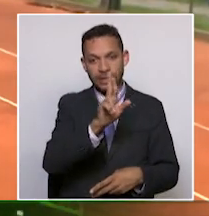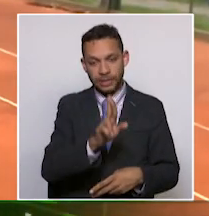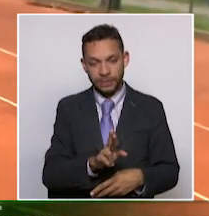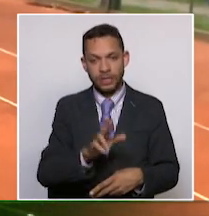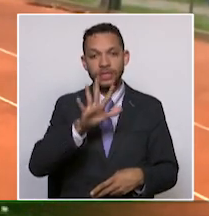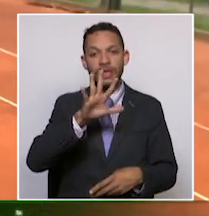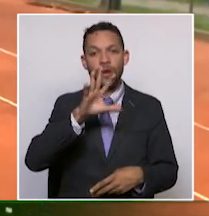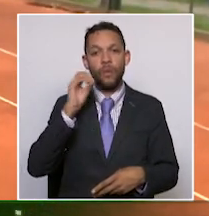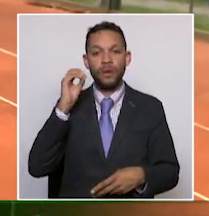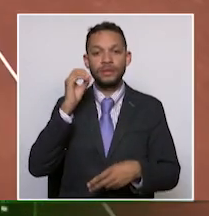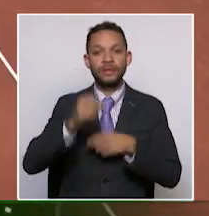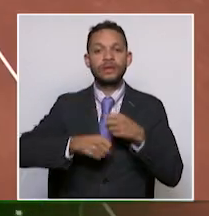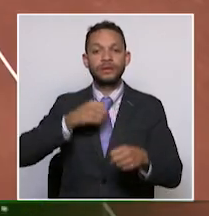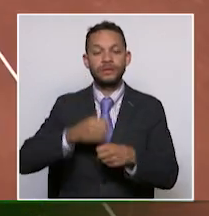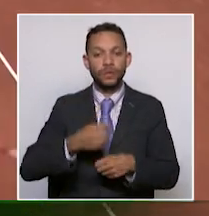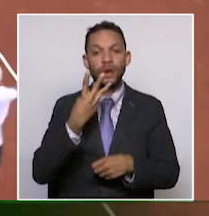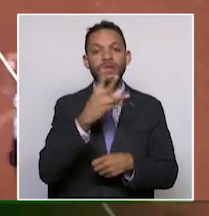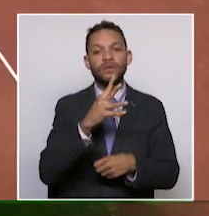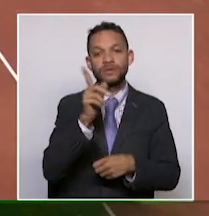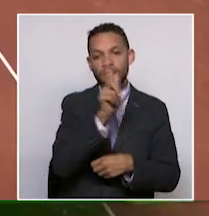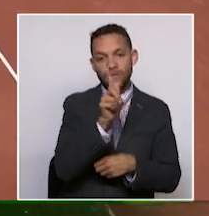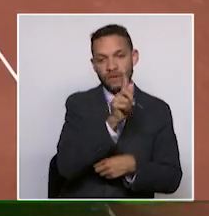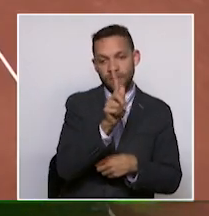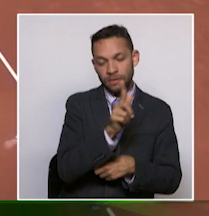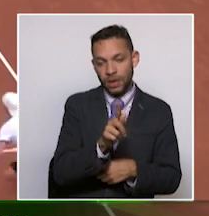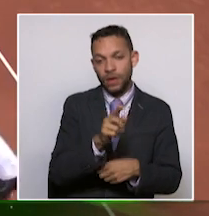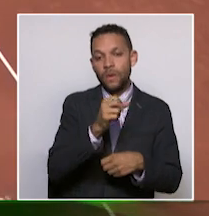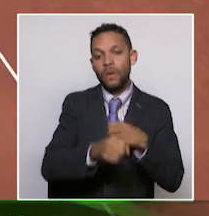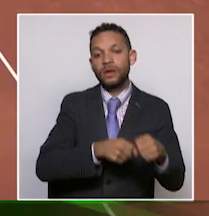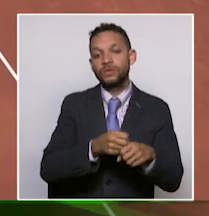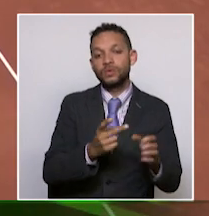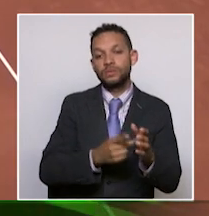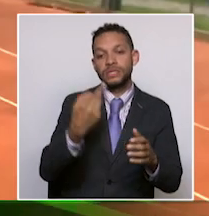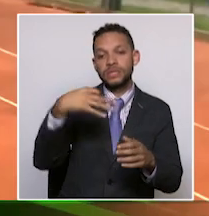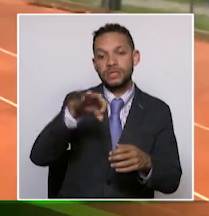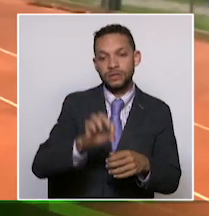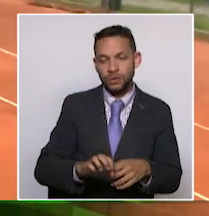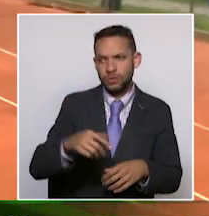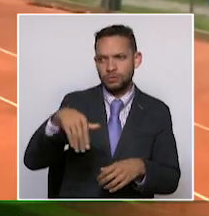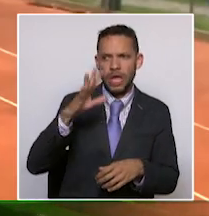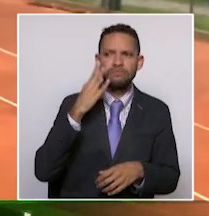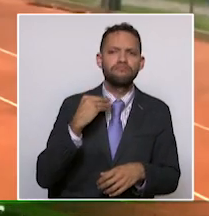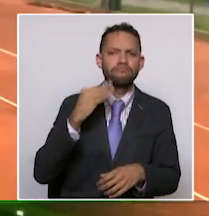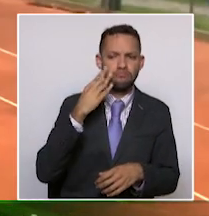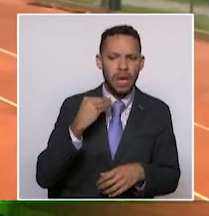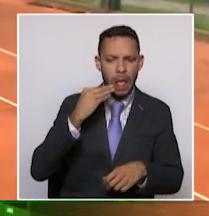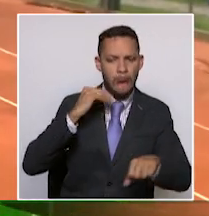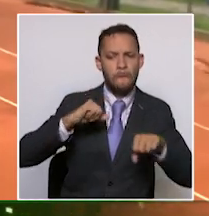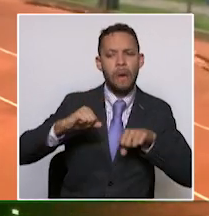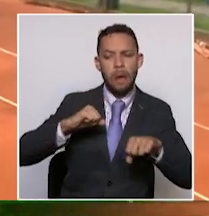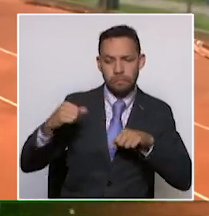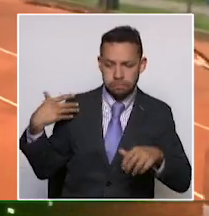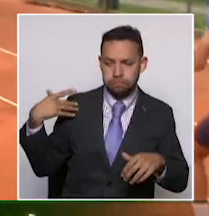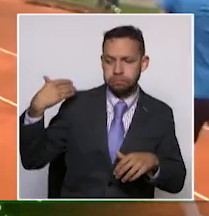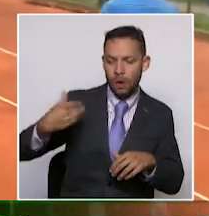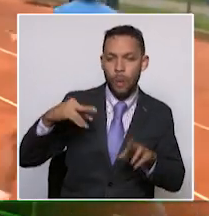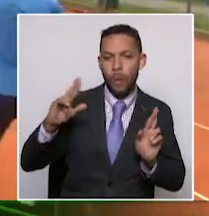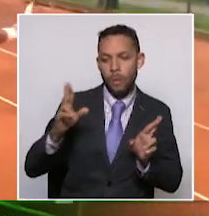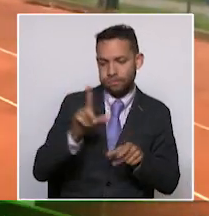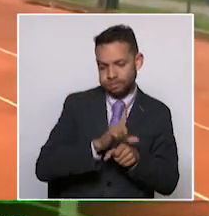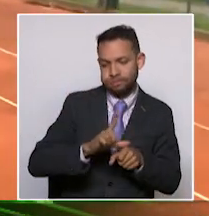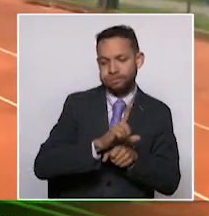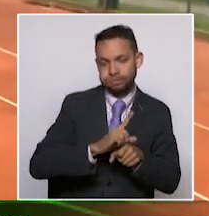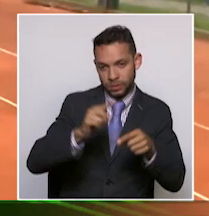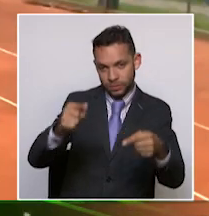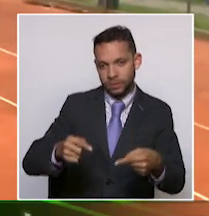años el 14 de febrero de 2018, lo que la hace una de las más antiguas del departamento. Con ocasión de dicha efemérides, la Liga pretende realizar algunos